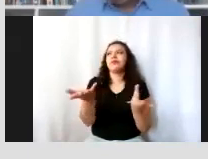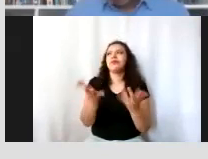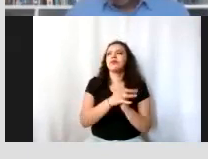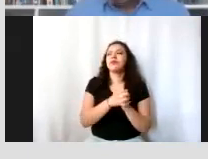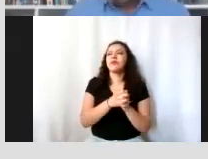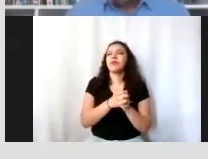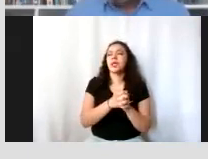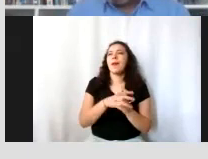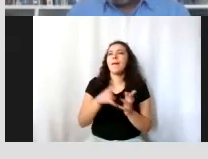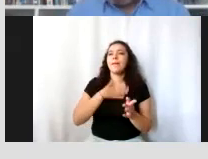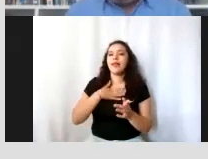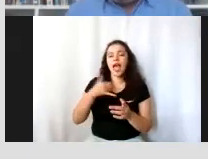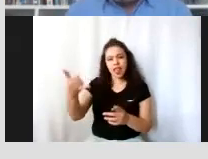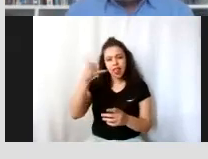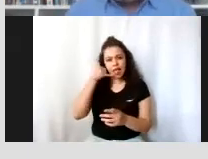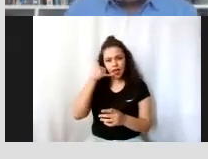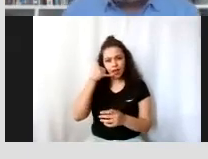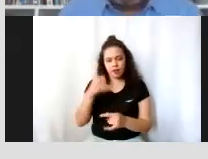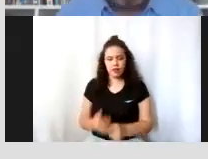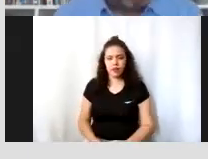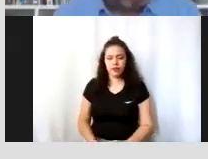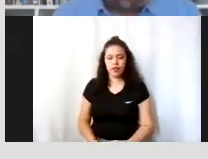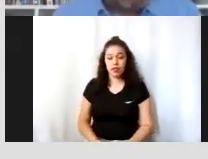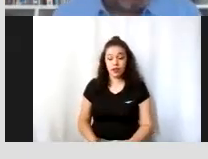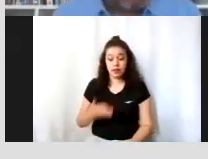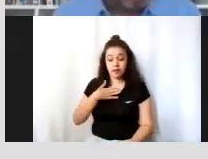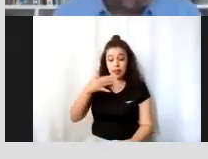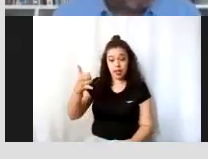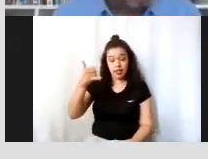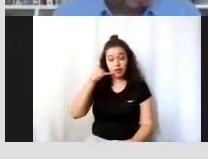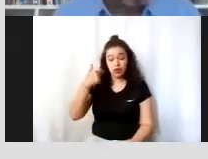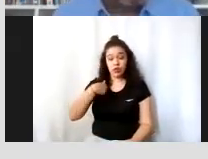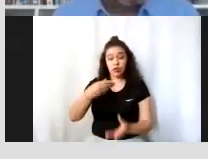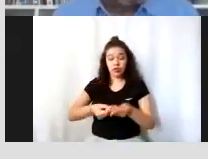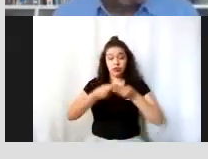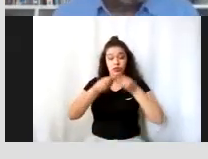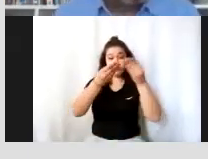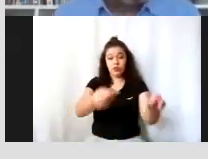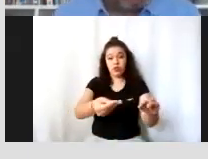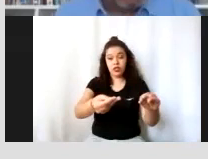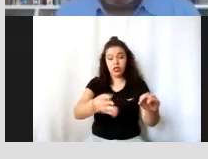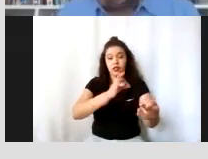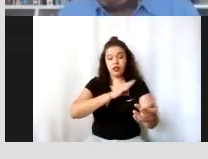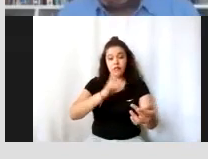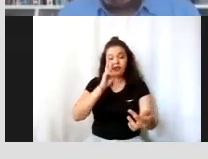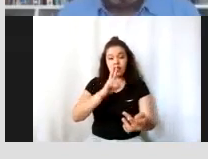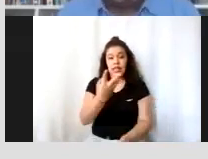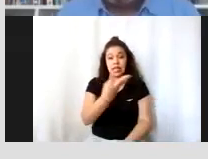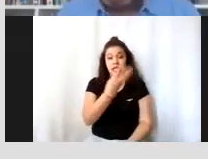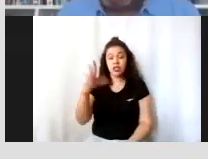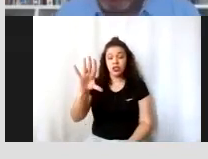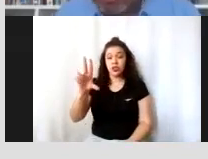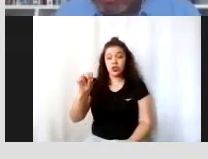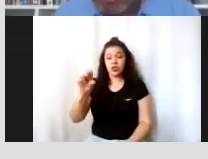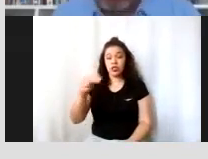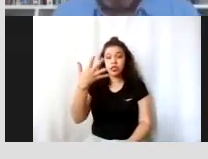recibo telefónico. Si mi recibo telefónico yo se los entrego y ustedes pueden ver que pago 385